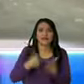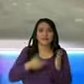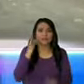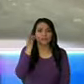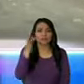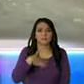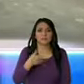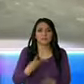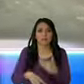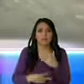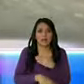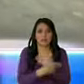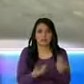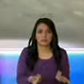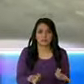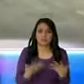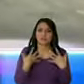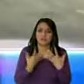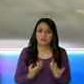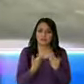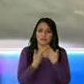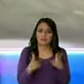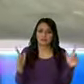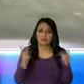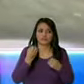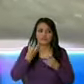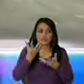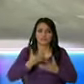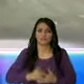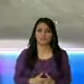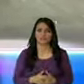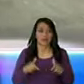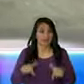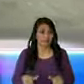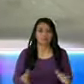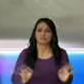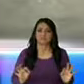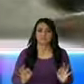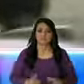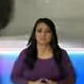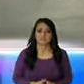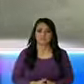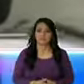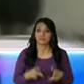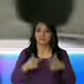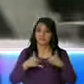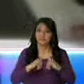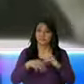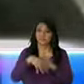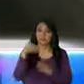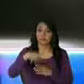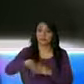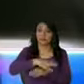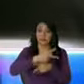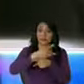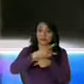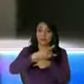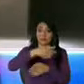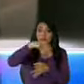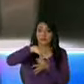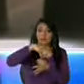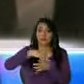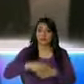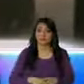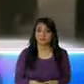de mis hijas. Porque nosotros queremos libertad y libre expresión. Y eso no hay aquí. va a seguir aquí en los exteriores del Consejo Nacional Electoral.